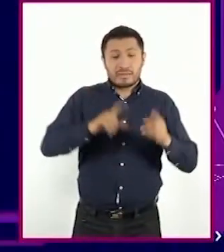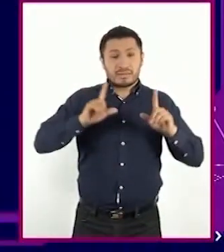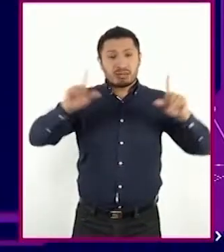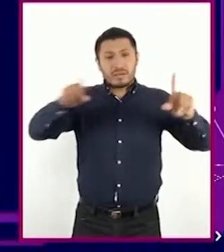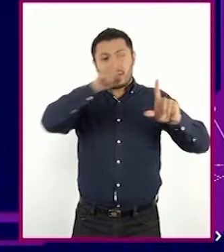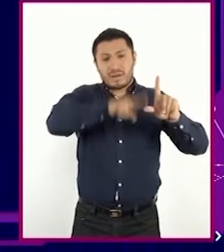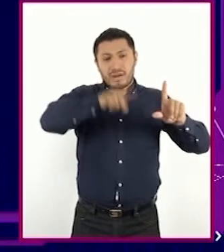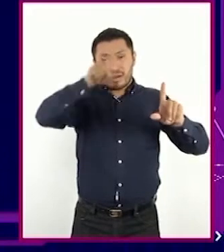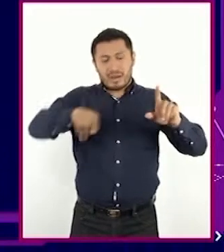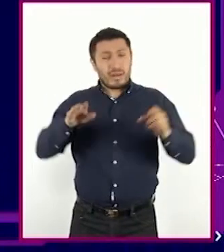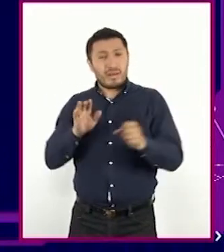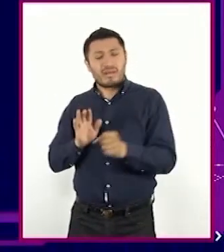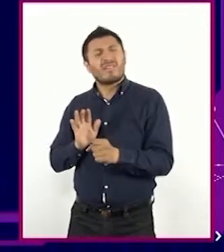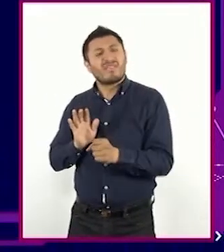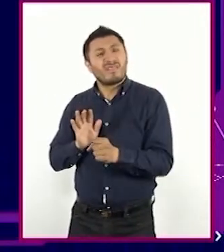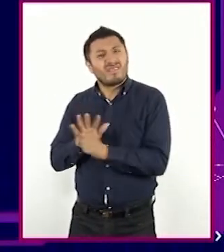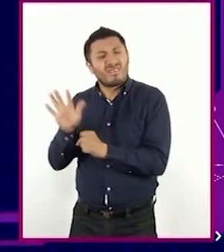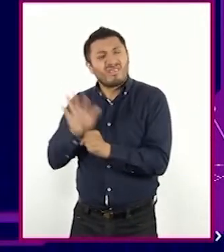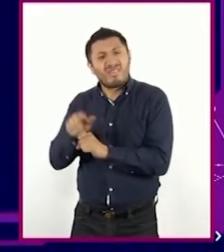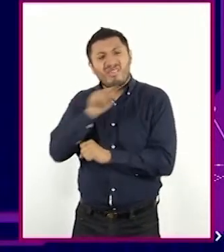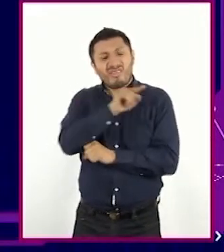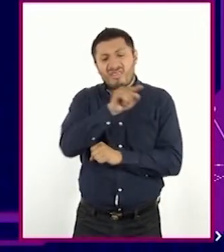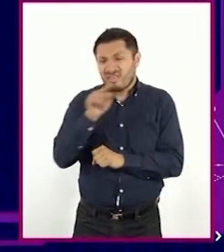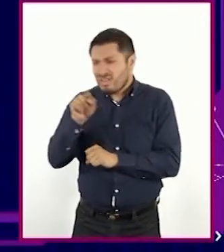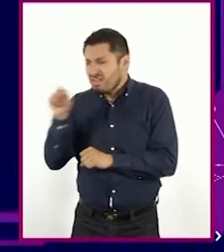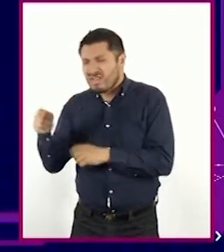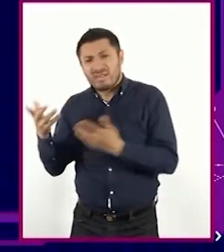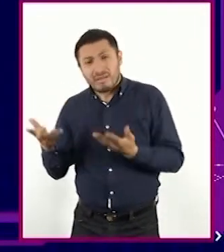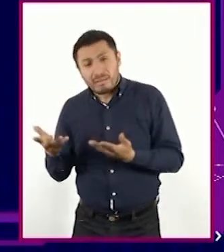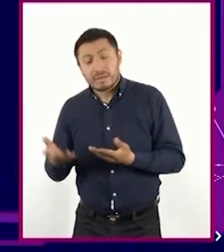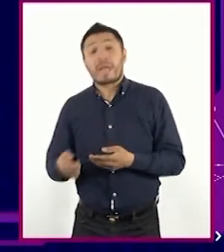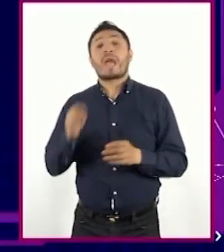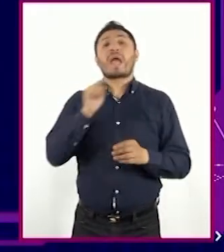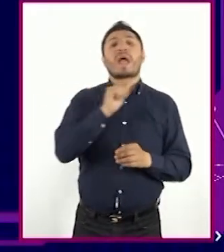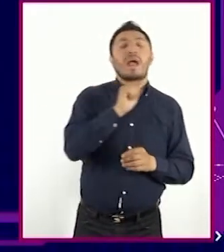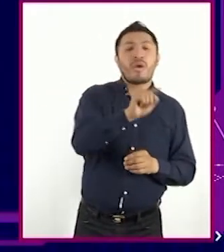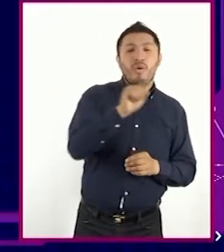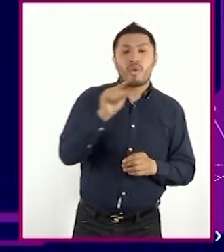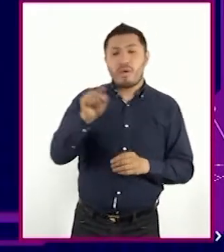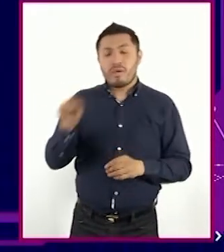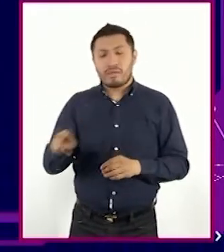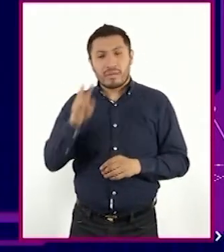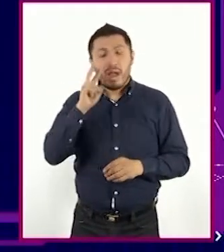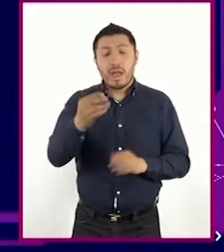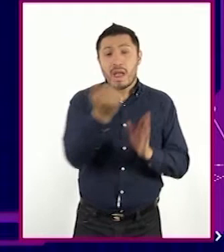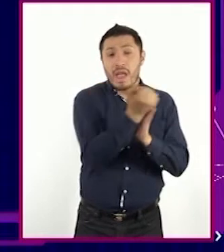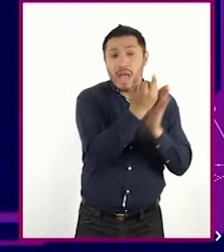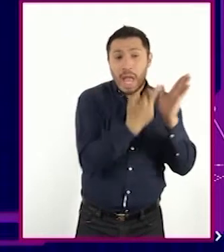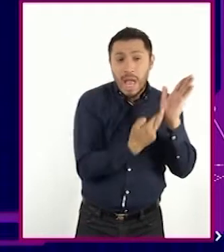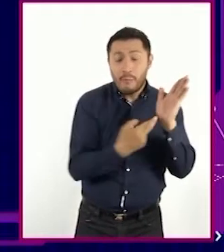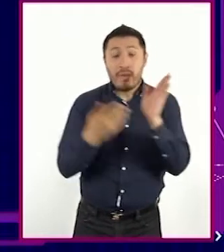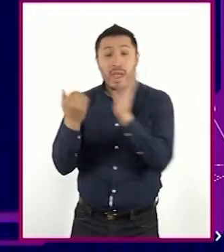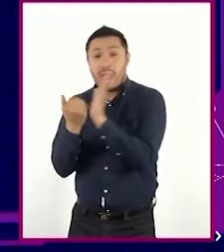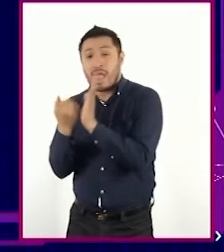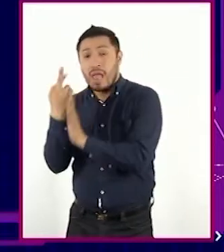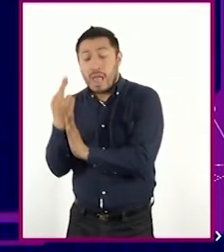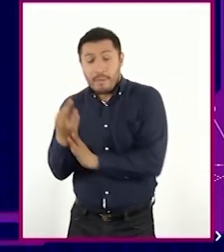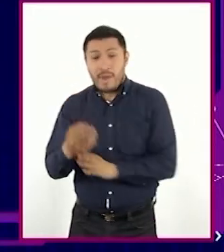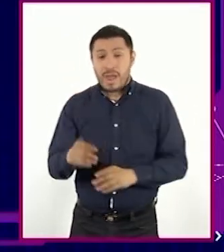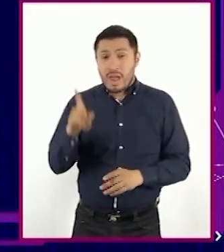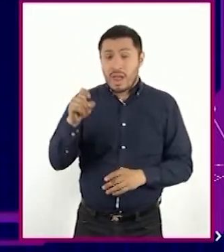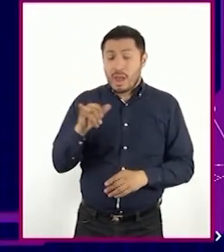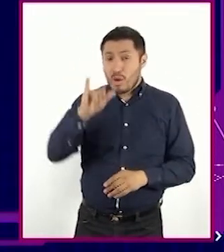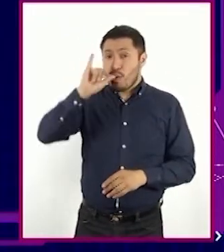puntos se registran, maestra Luz? Se registran los puntos que muestra la menor y la mayor cantidad de consumo de